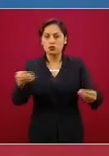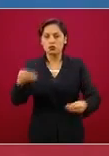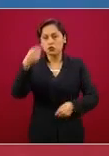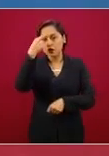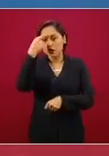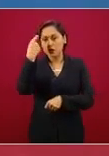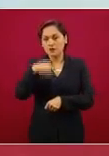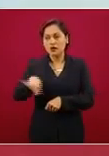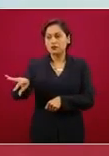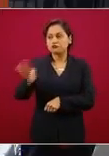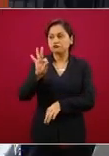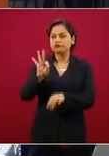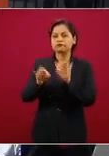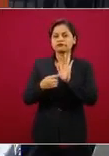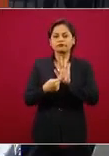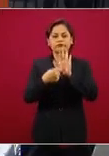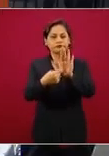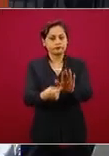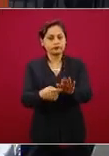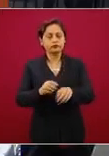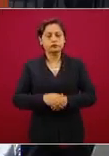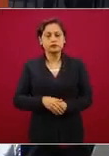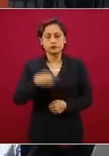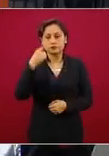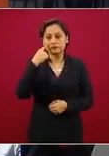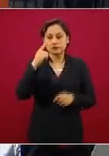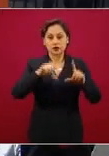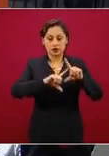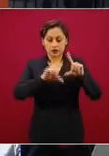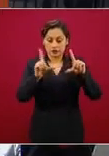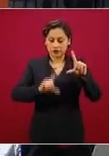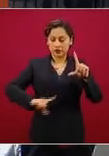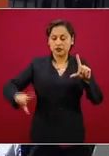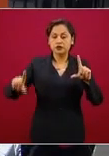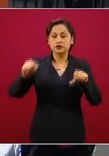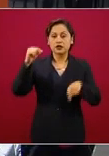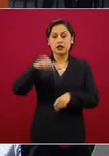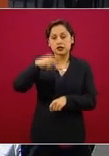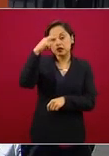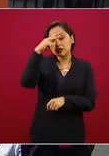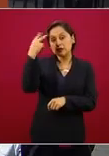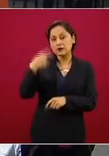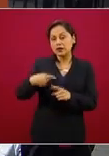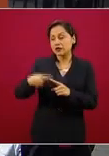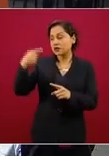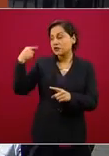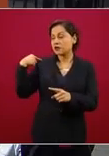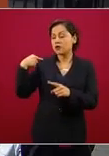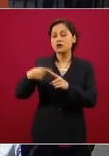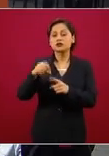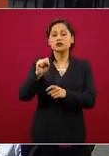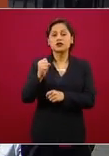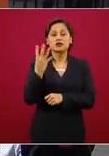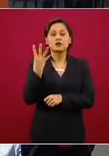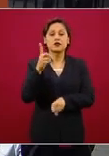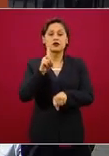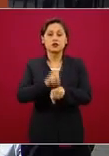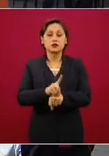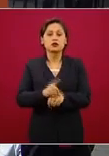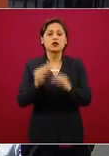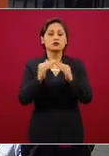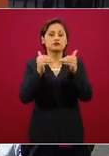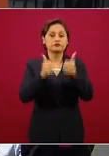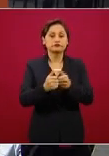público. Tenemos en el nivel nacional que llevamos 64 días de la Jornada Nacional de Sana Distancia, nos